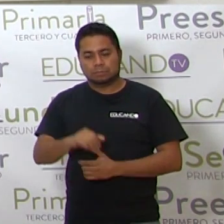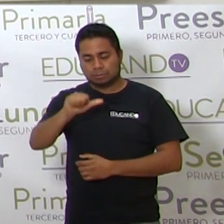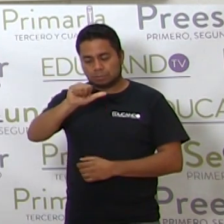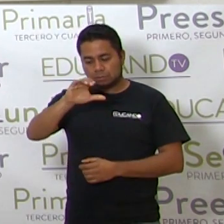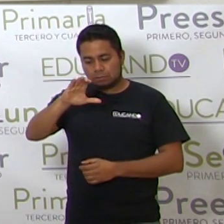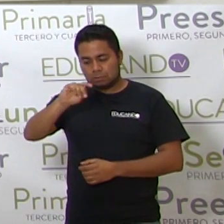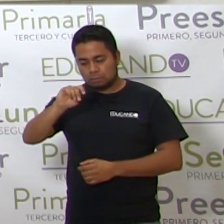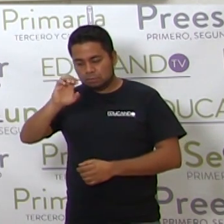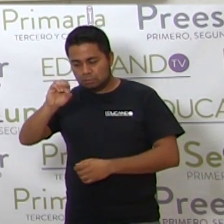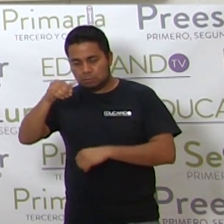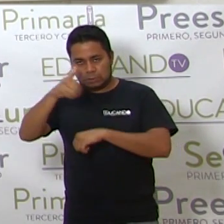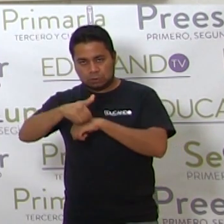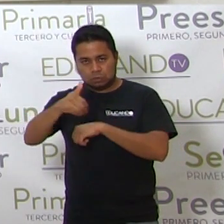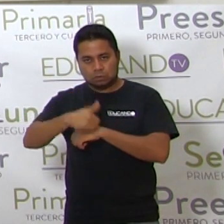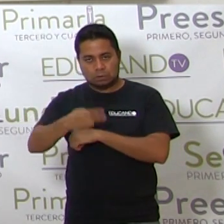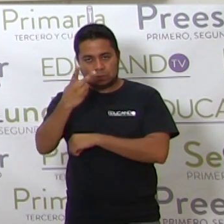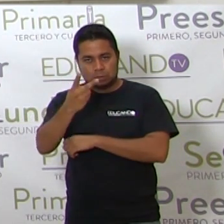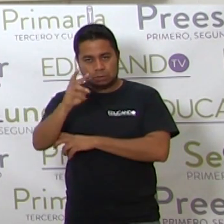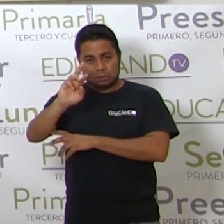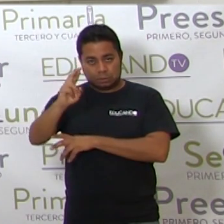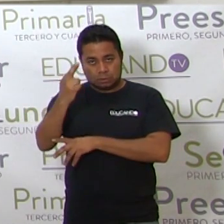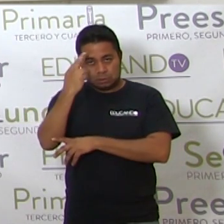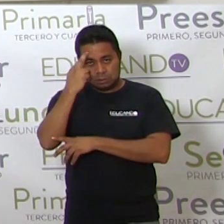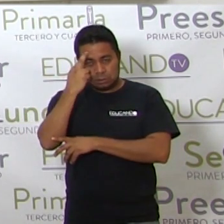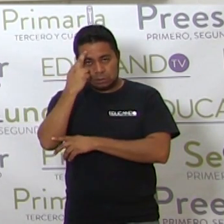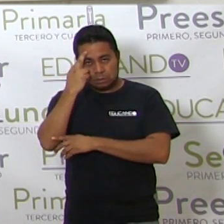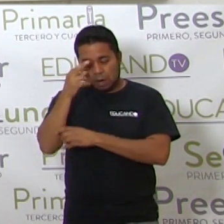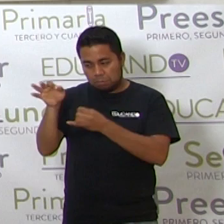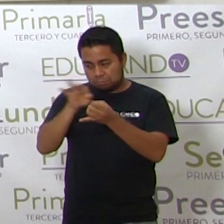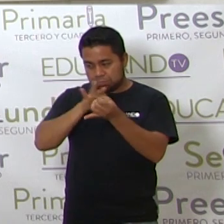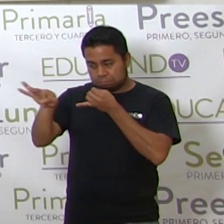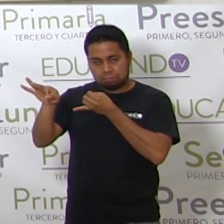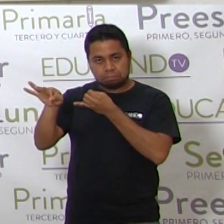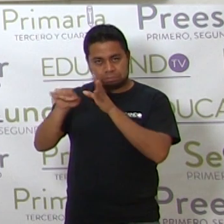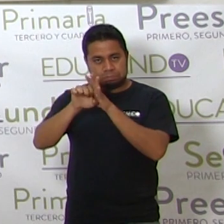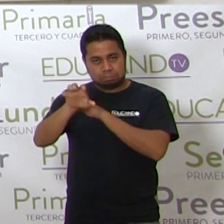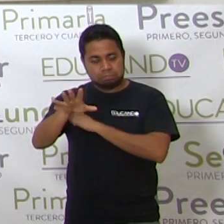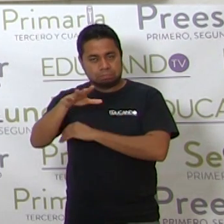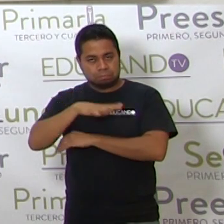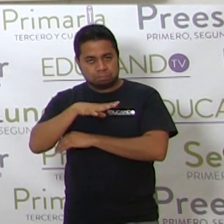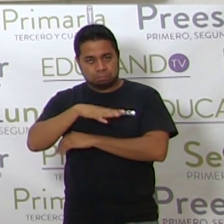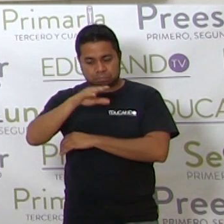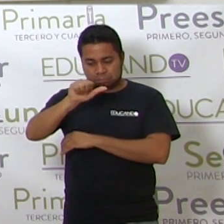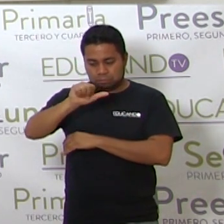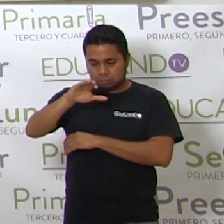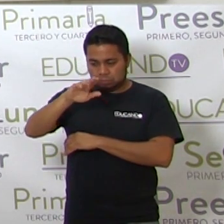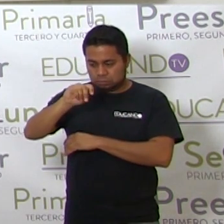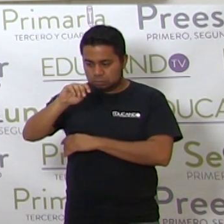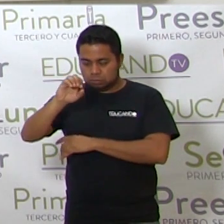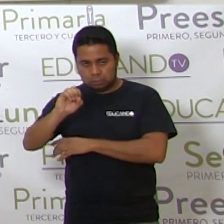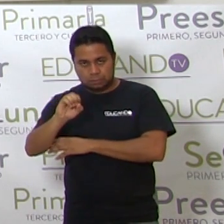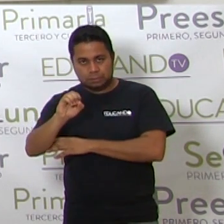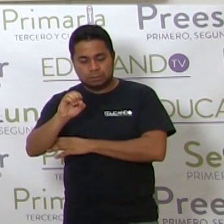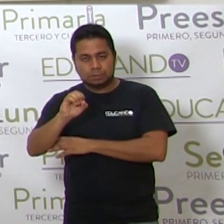2 recuerdas y por último tenemos el acto